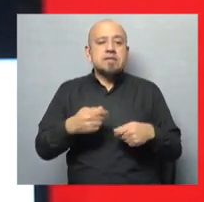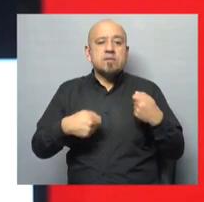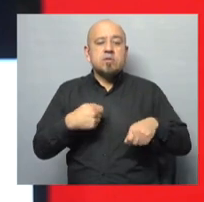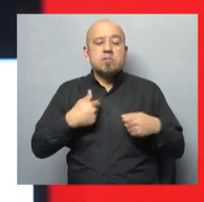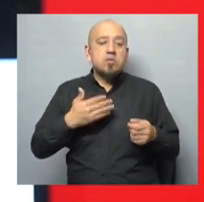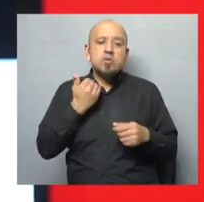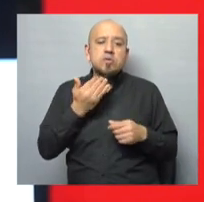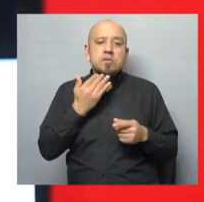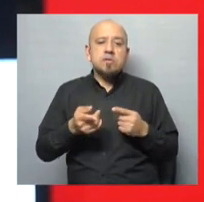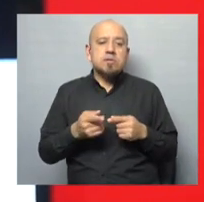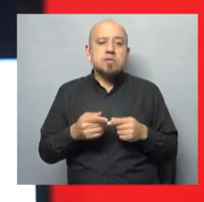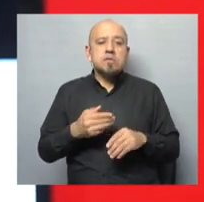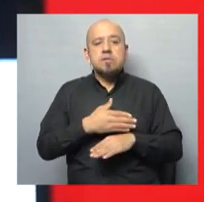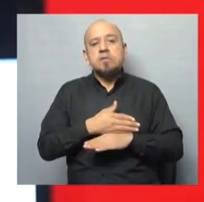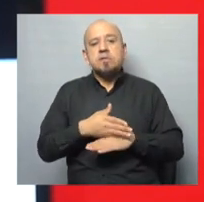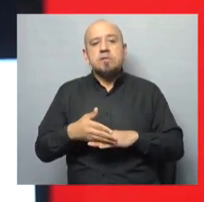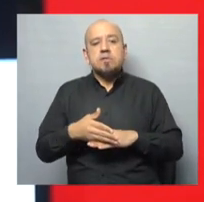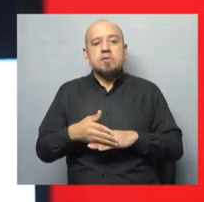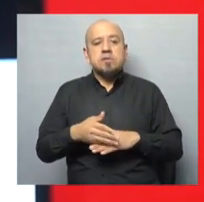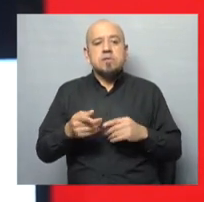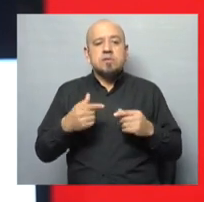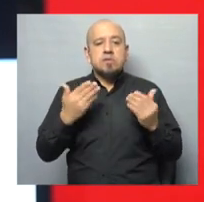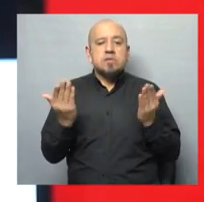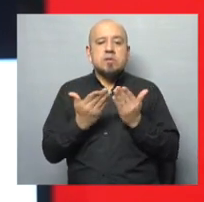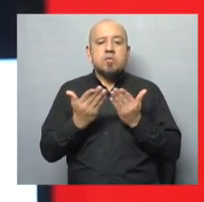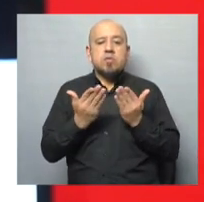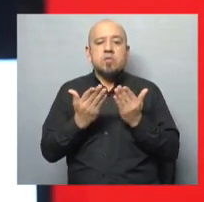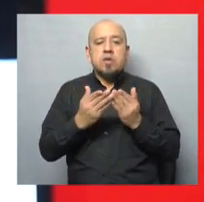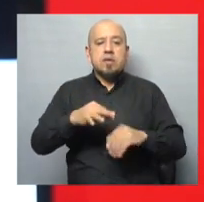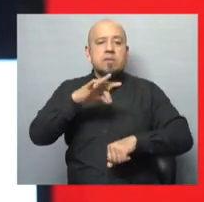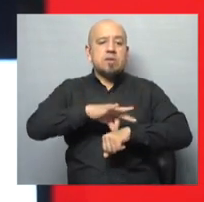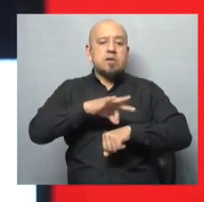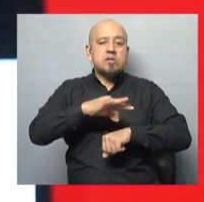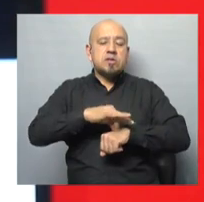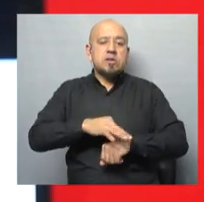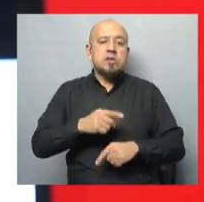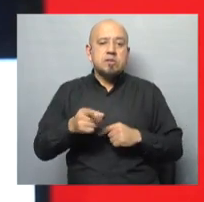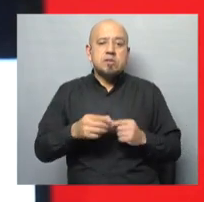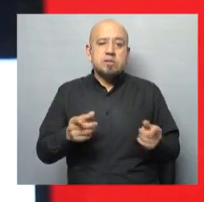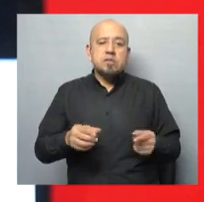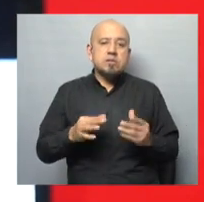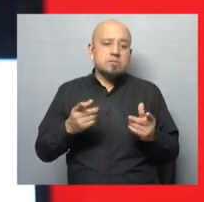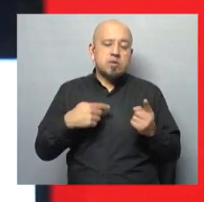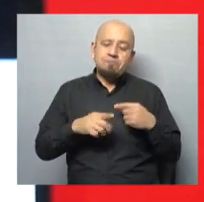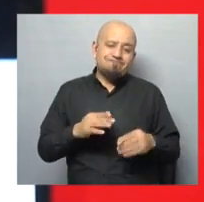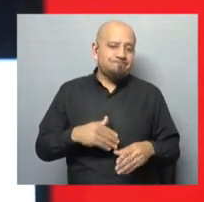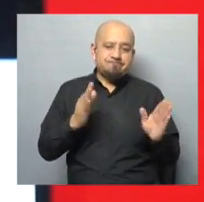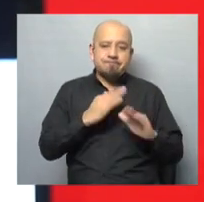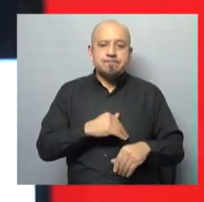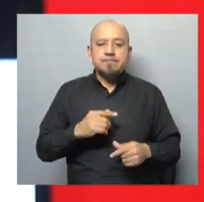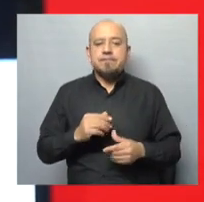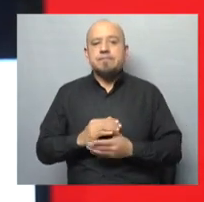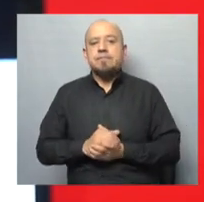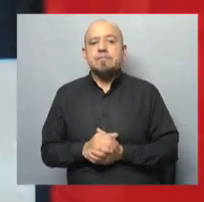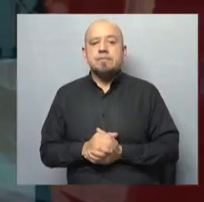y después bueno nada intenté ser este estudiante de medicina por ejemplo con muy poca suerte pero bueno